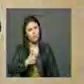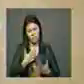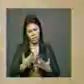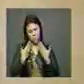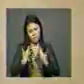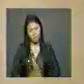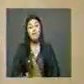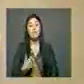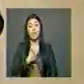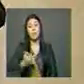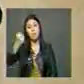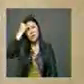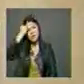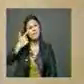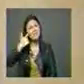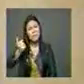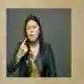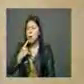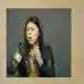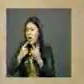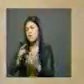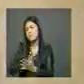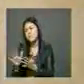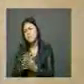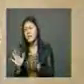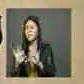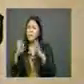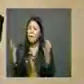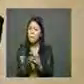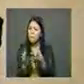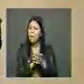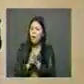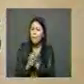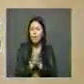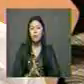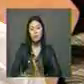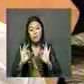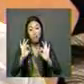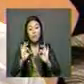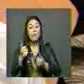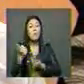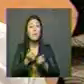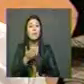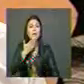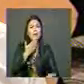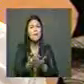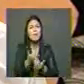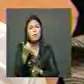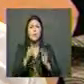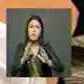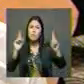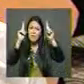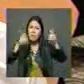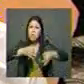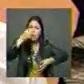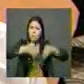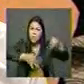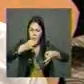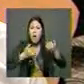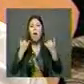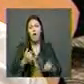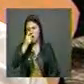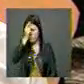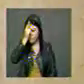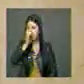y conversar con mi familia, los amigos y la gente que gracias a la jurisprudencia comprendimos de